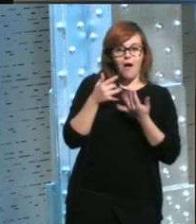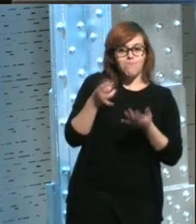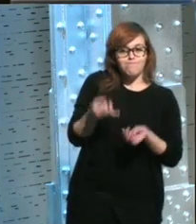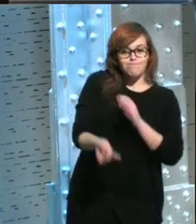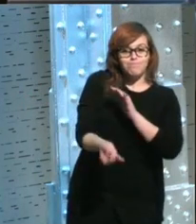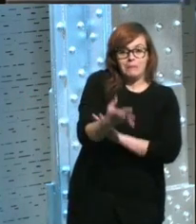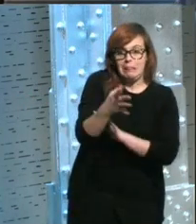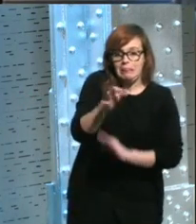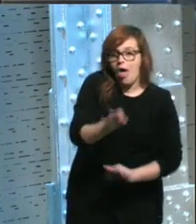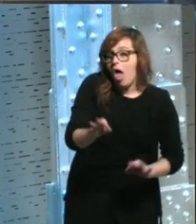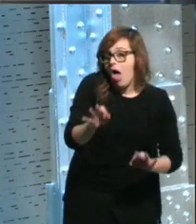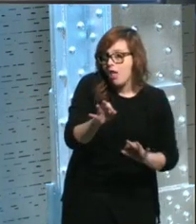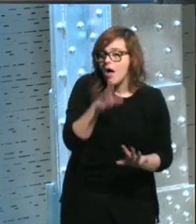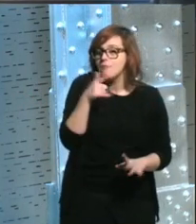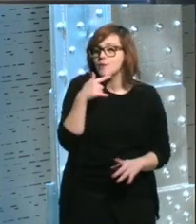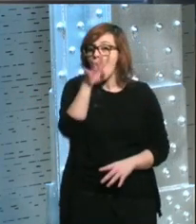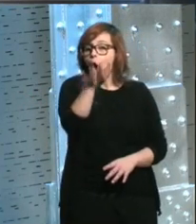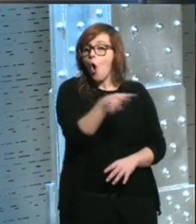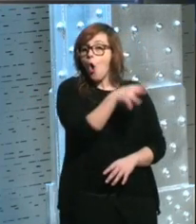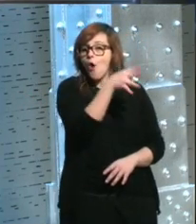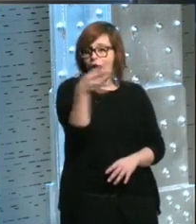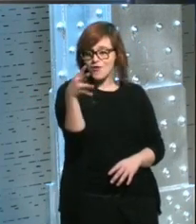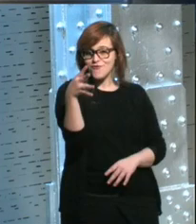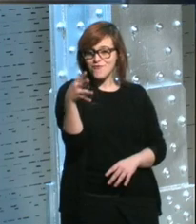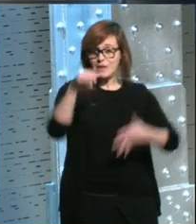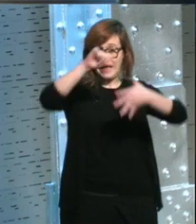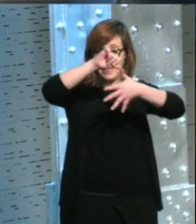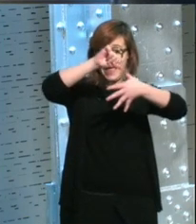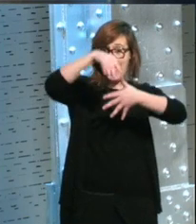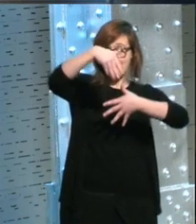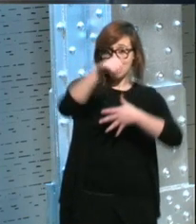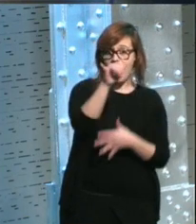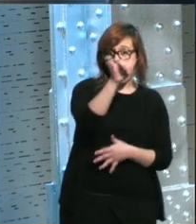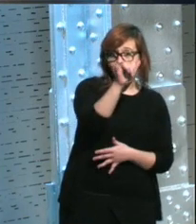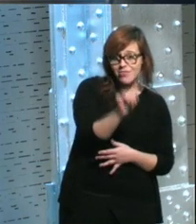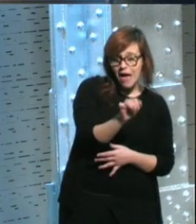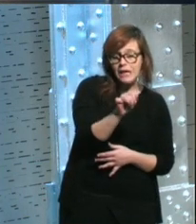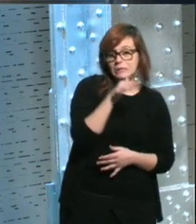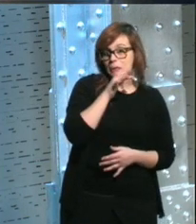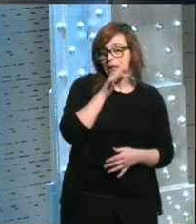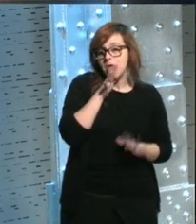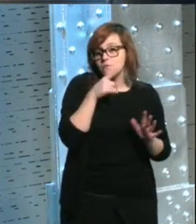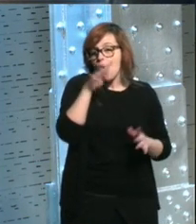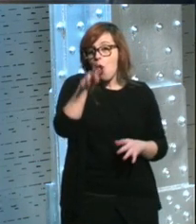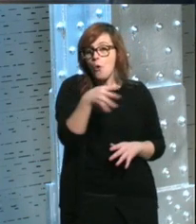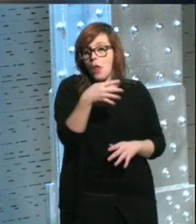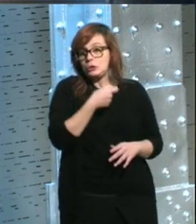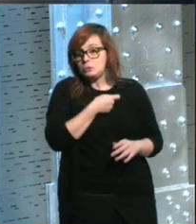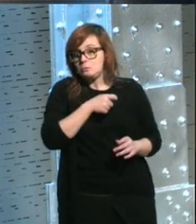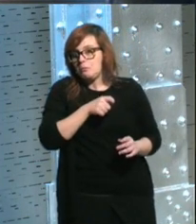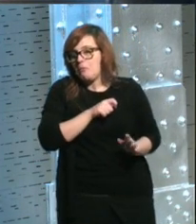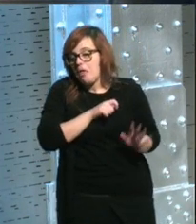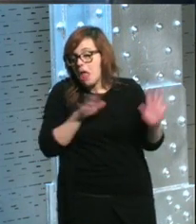el horario maya, pues todavía nos puede pasar el fin del mundo ahora. Pero como estamos en el horario español, creo que hemos pasado por el